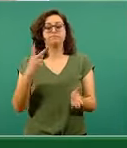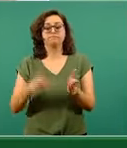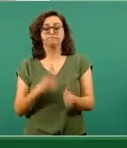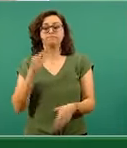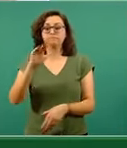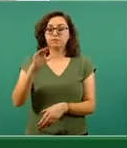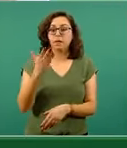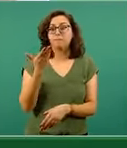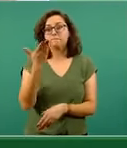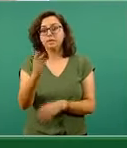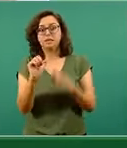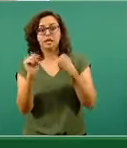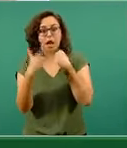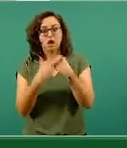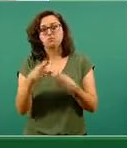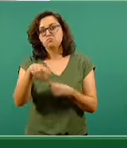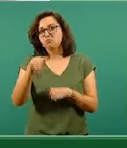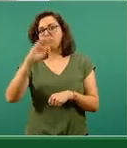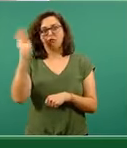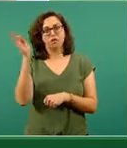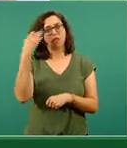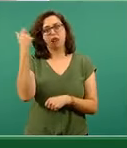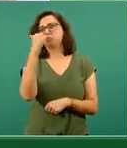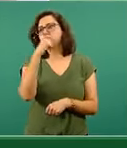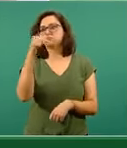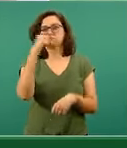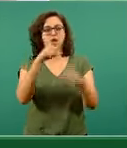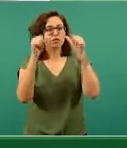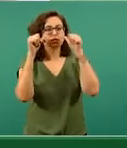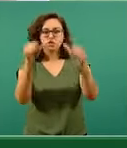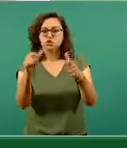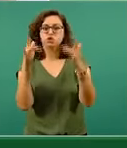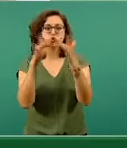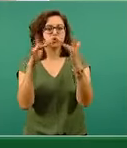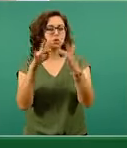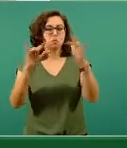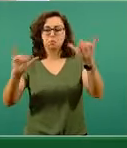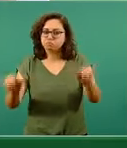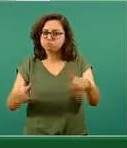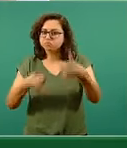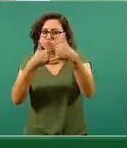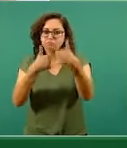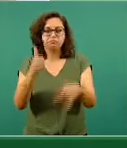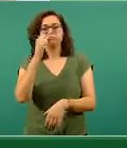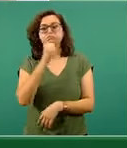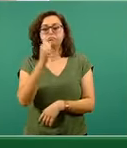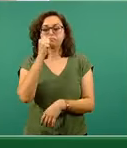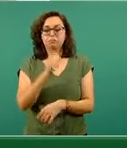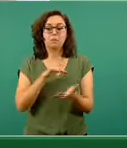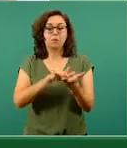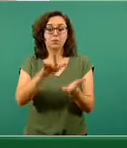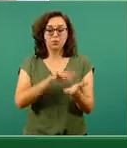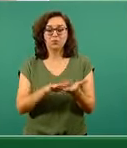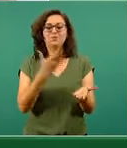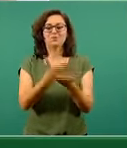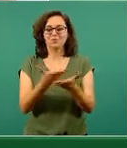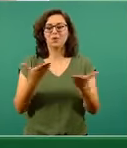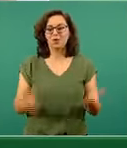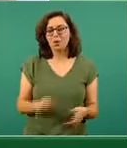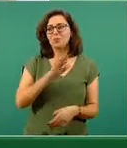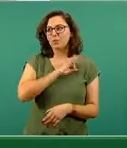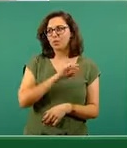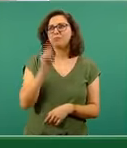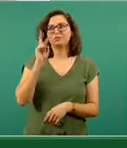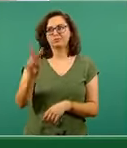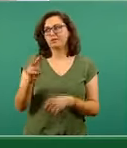de comunicarme con ustedes, ustedes siempre nos han recibido la llamada, nos han apoyado, y creo que eso se refleja en que hoy haya un mucho